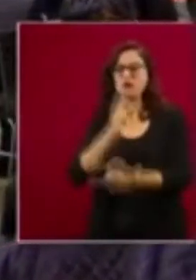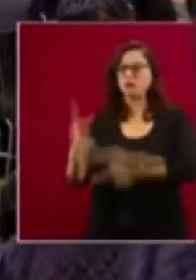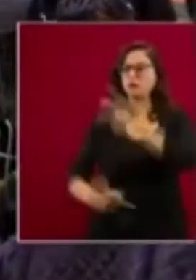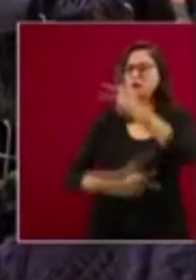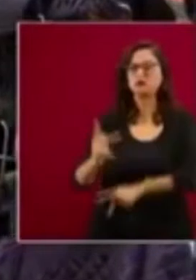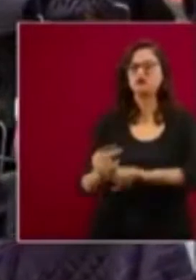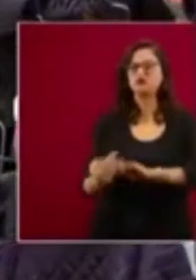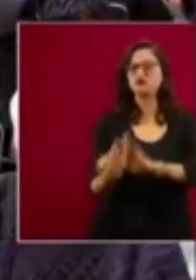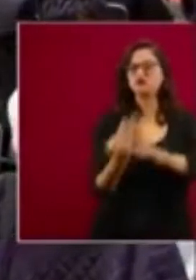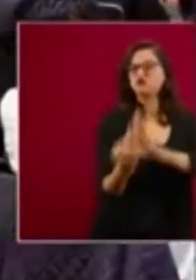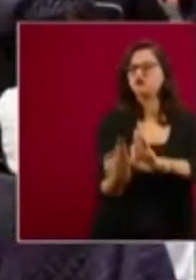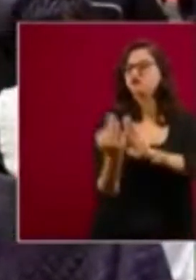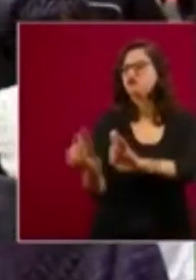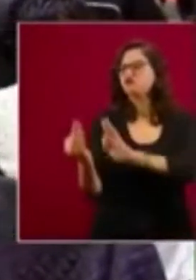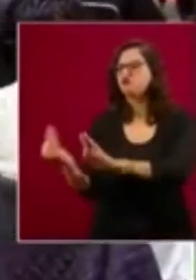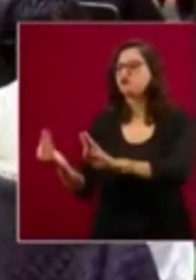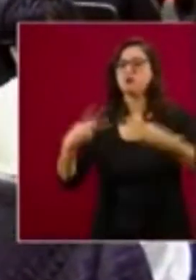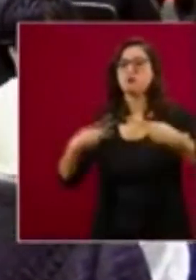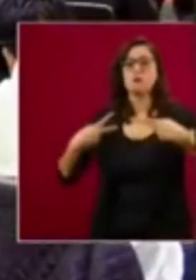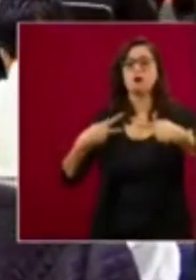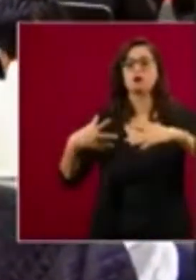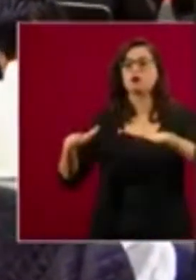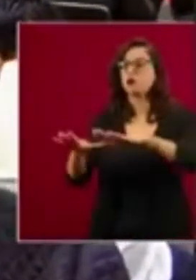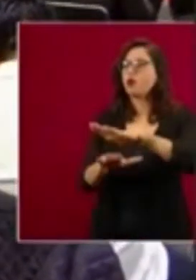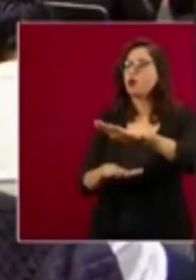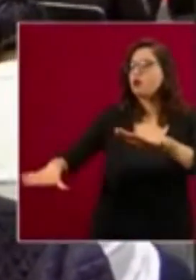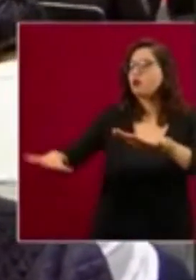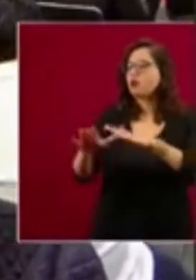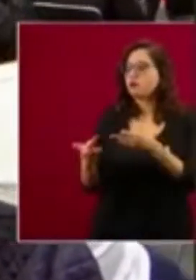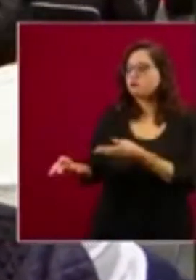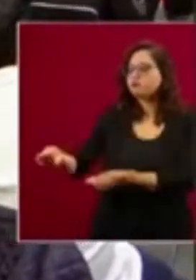pero de veras, así como de fantasías y